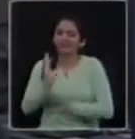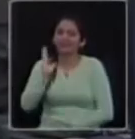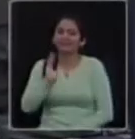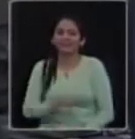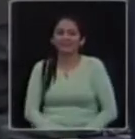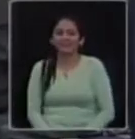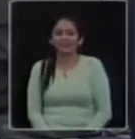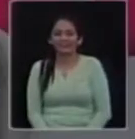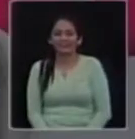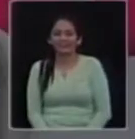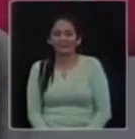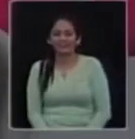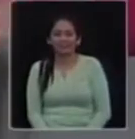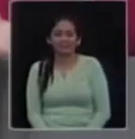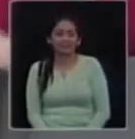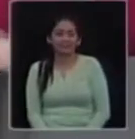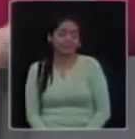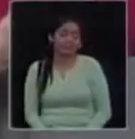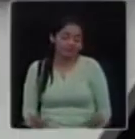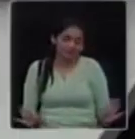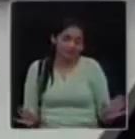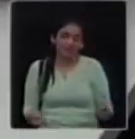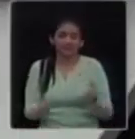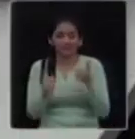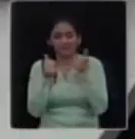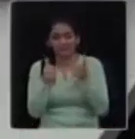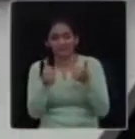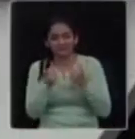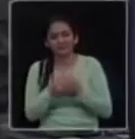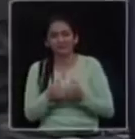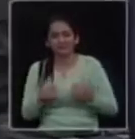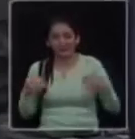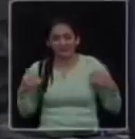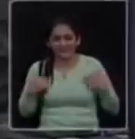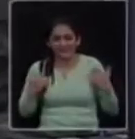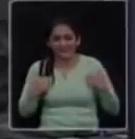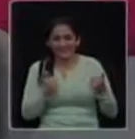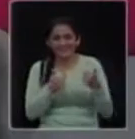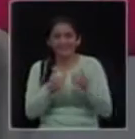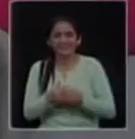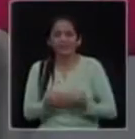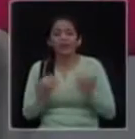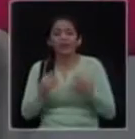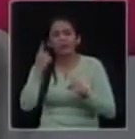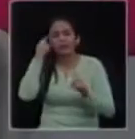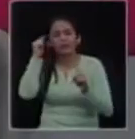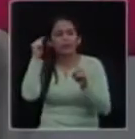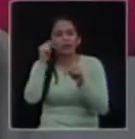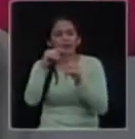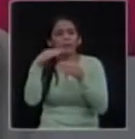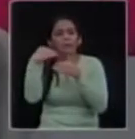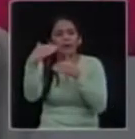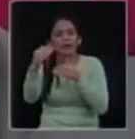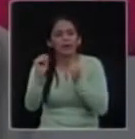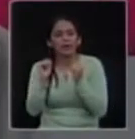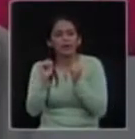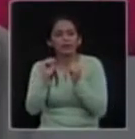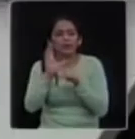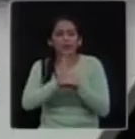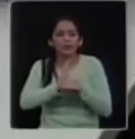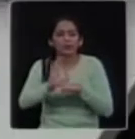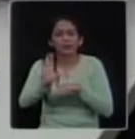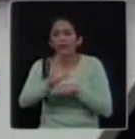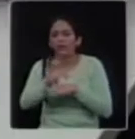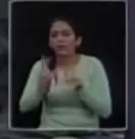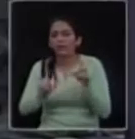algo de motocross. Qué bueno, qué bueno. Es su día y la idea es que lo disfruten, ¿no? ¿Cuál es la proyección y un consejo para los emprendedores? La proyección,